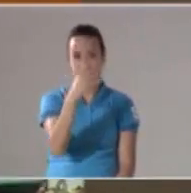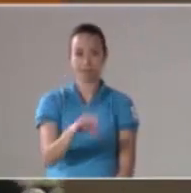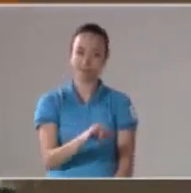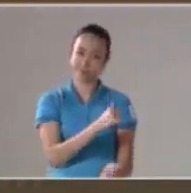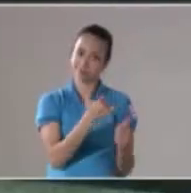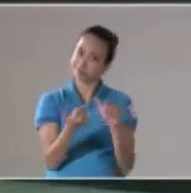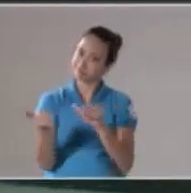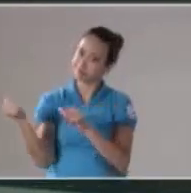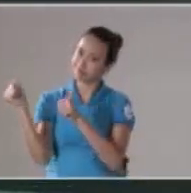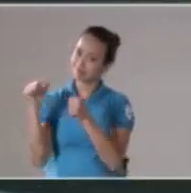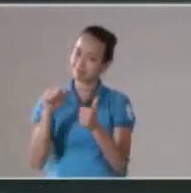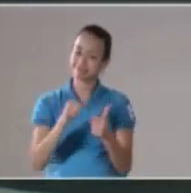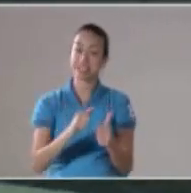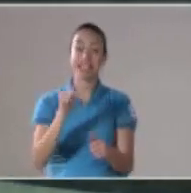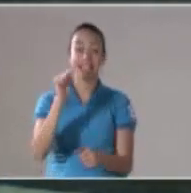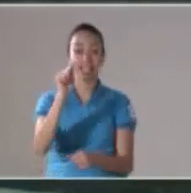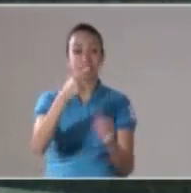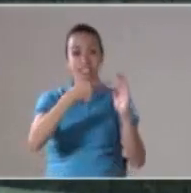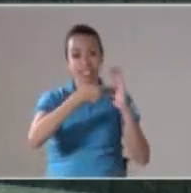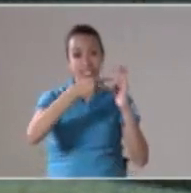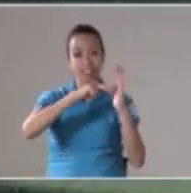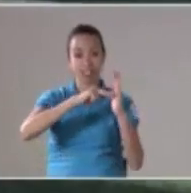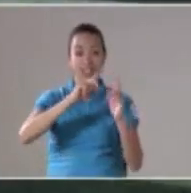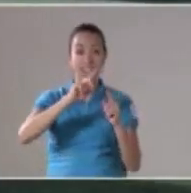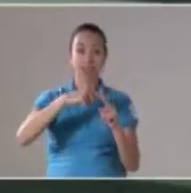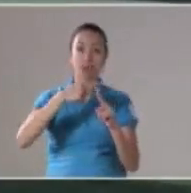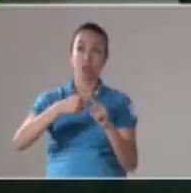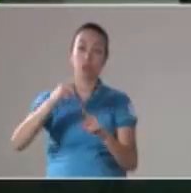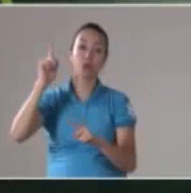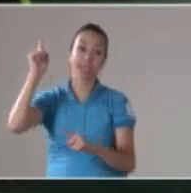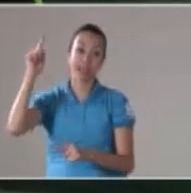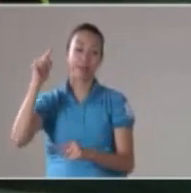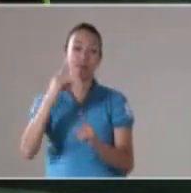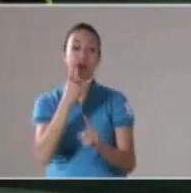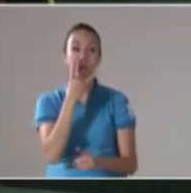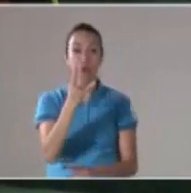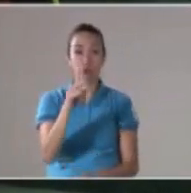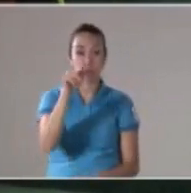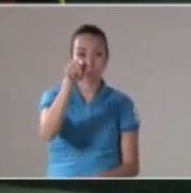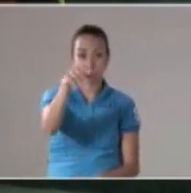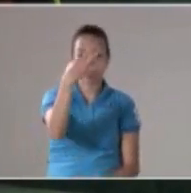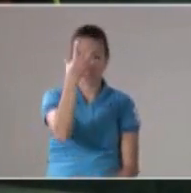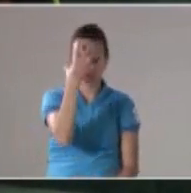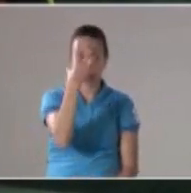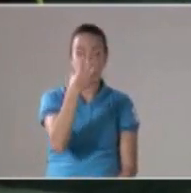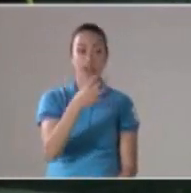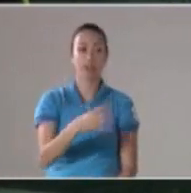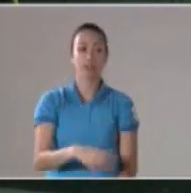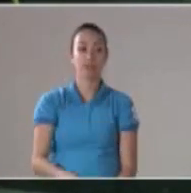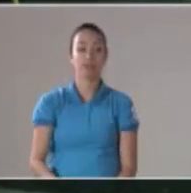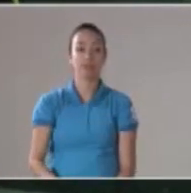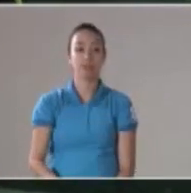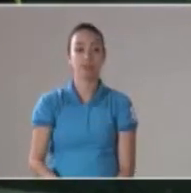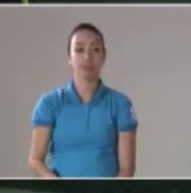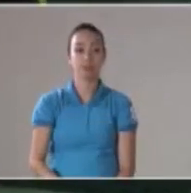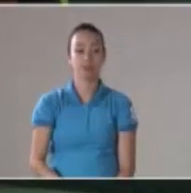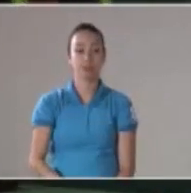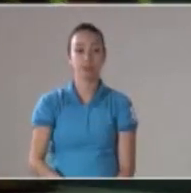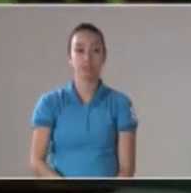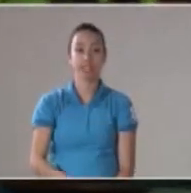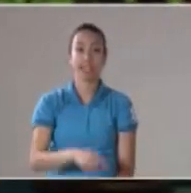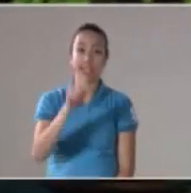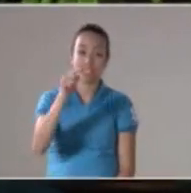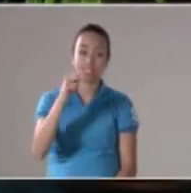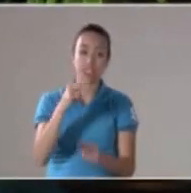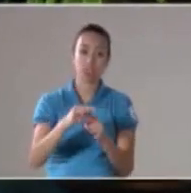Aleluya, eso quiere decir que ese nombre, cuando te perdonó tu iniquidad y tu pecado, porque también dice otro salmo que le perdona a uno su pecado, ese